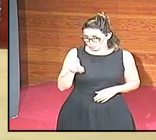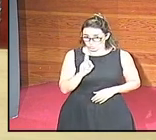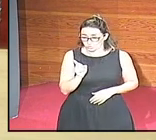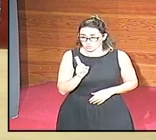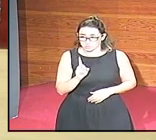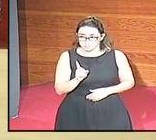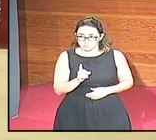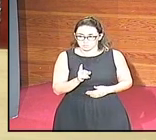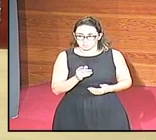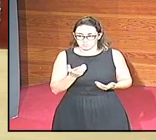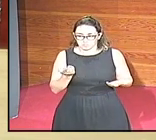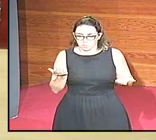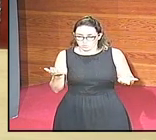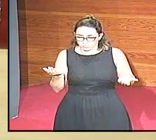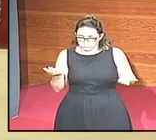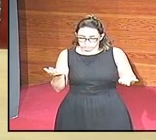Pero